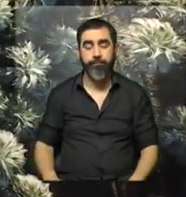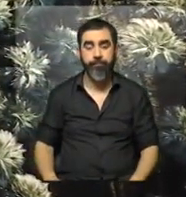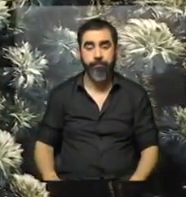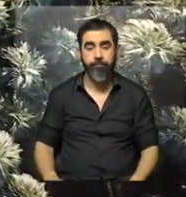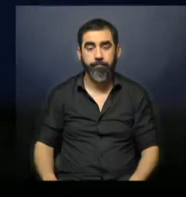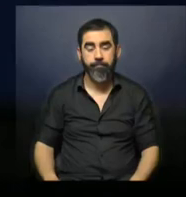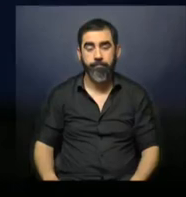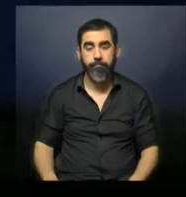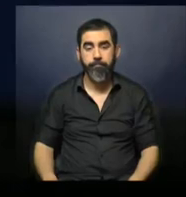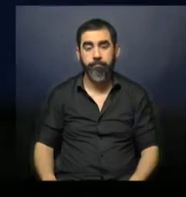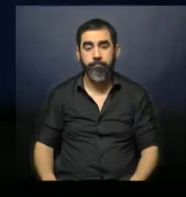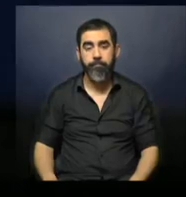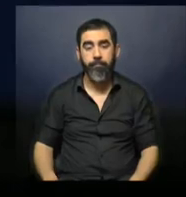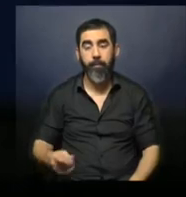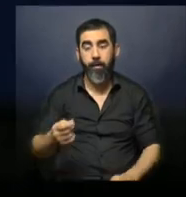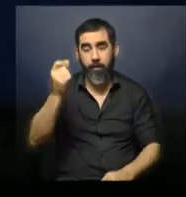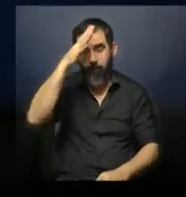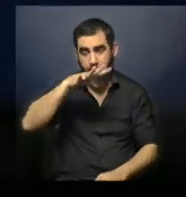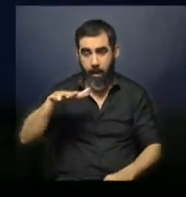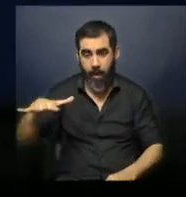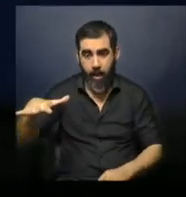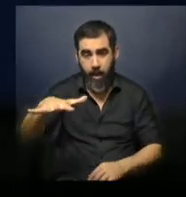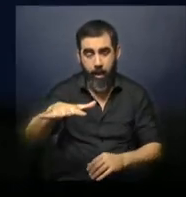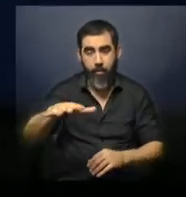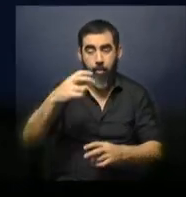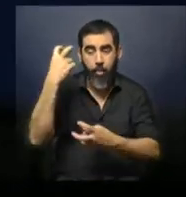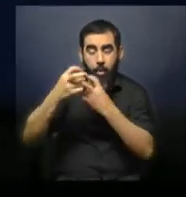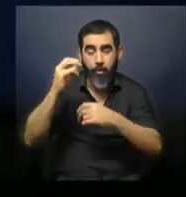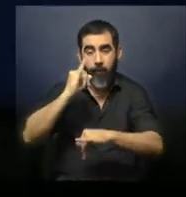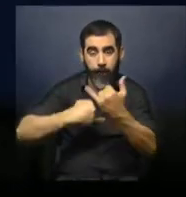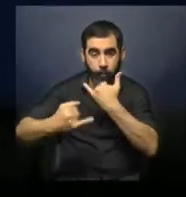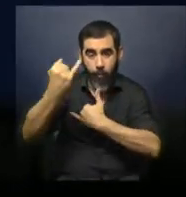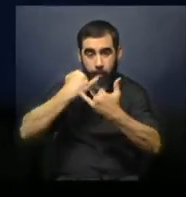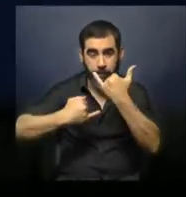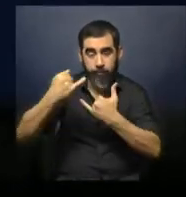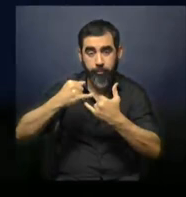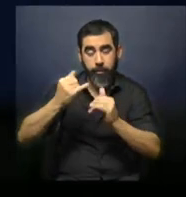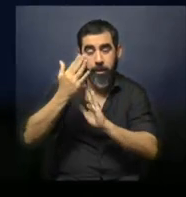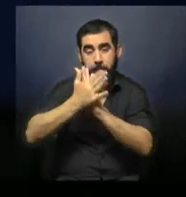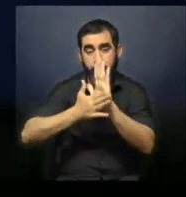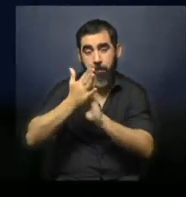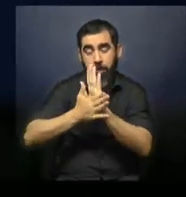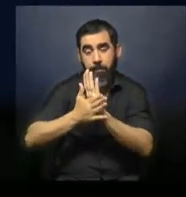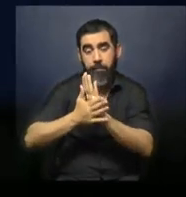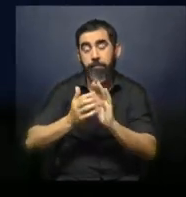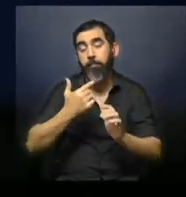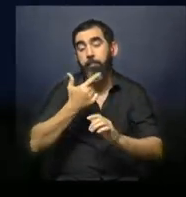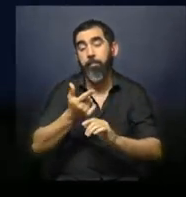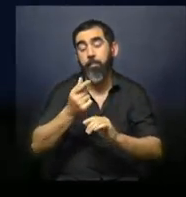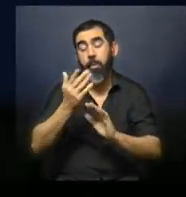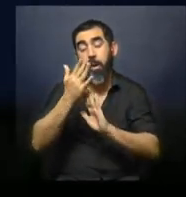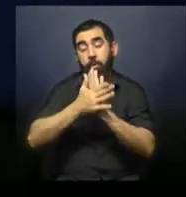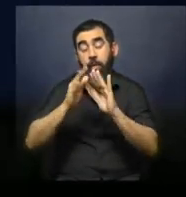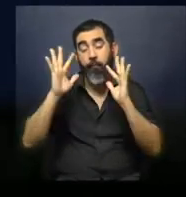Lo que estamos haciendo es yendo al campo y recolectando información que está colectada por el país, por ejemplo, por el Inventario Nacional